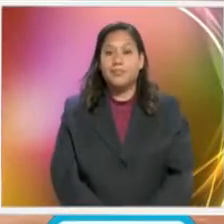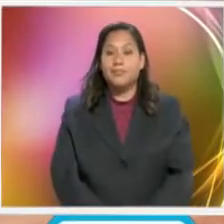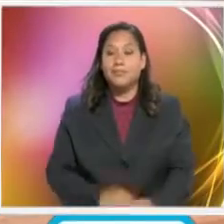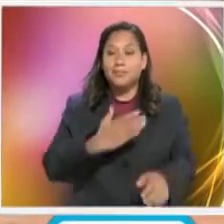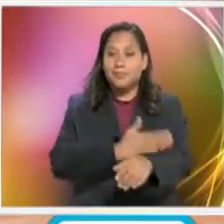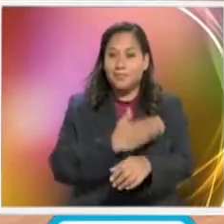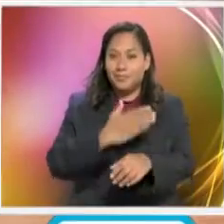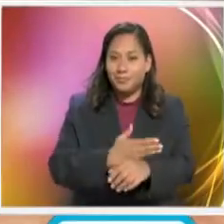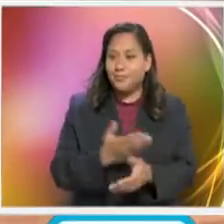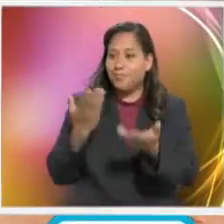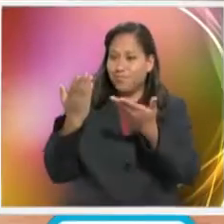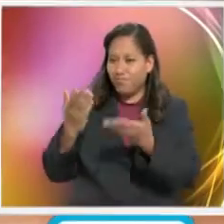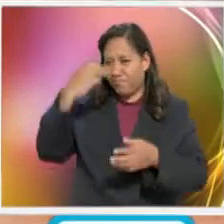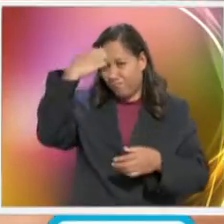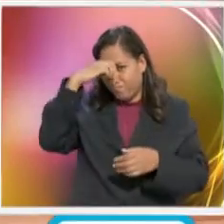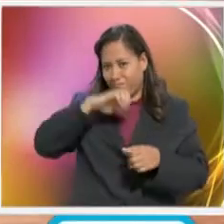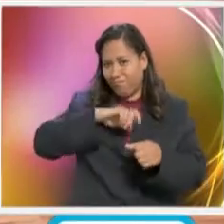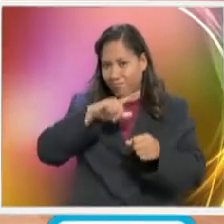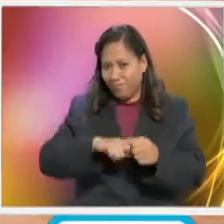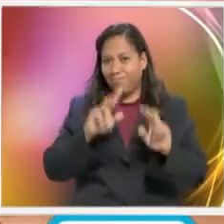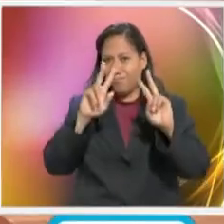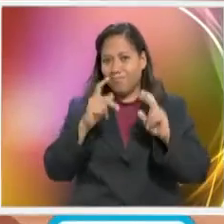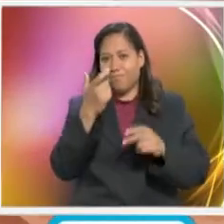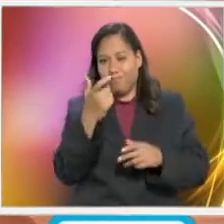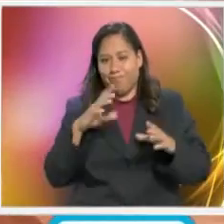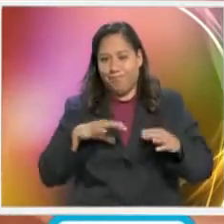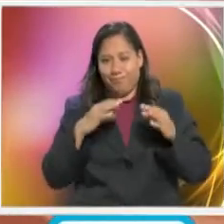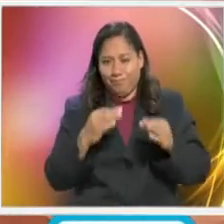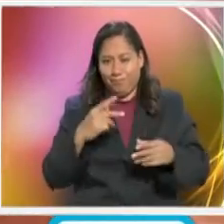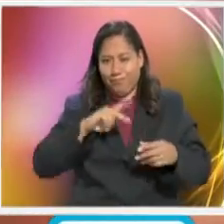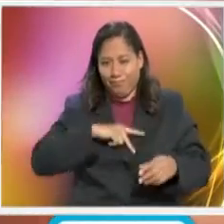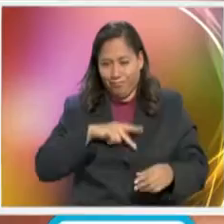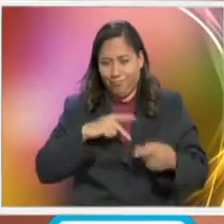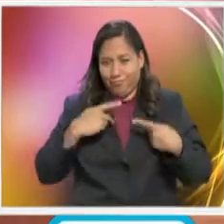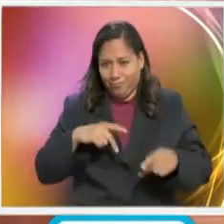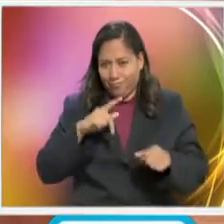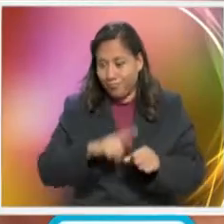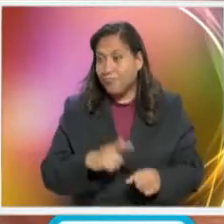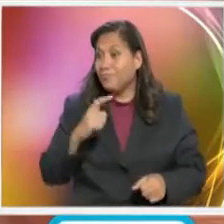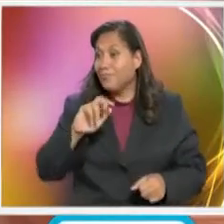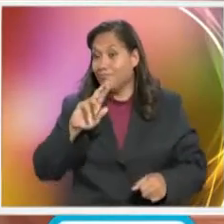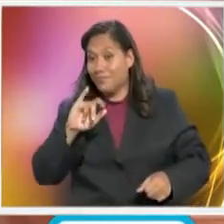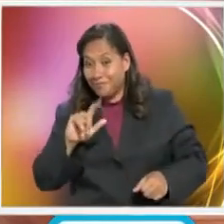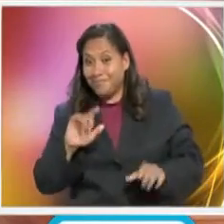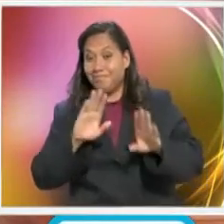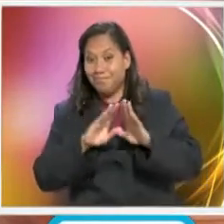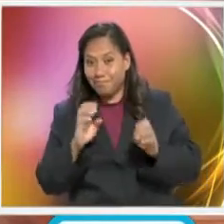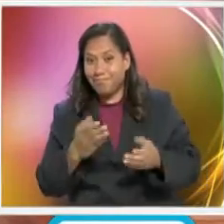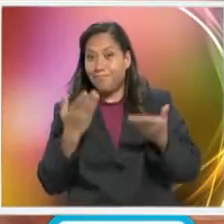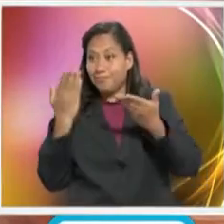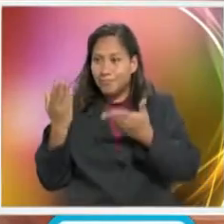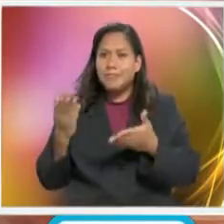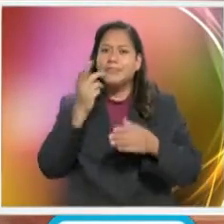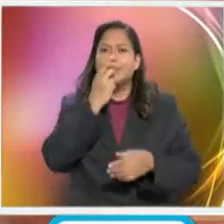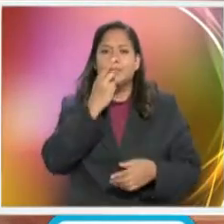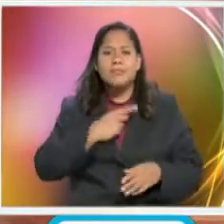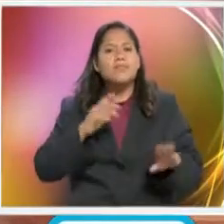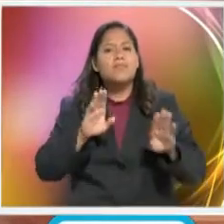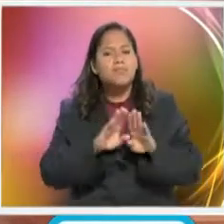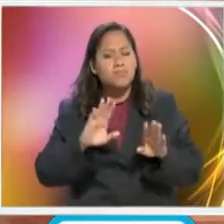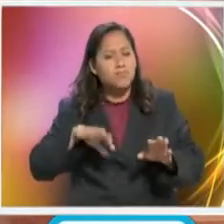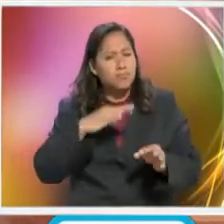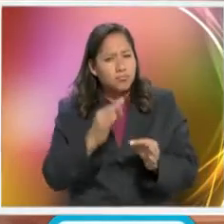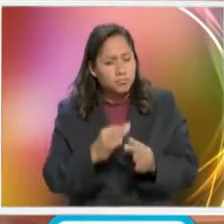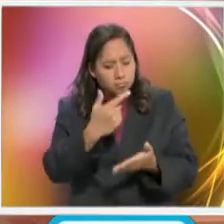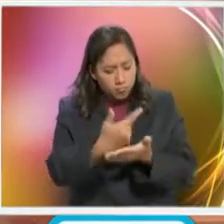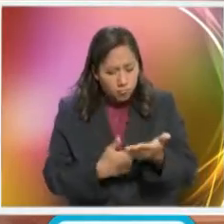Nos acompaña nuestro especialista en finanzas personales, Gabriela. Buenos días, Alberto. Hola, Gaby. ¿Qué tal, Juan? Él nos va a decir cómo cumplir